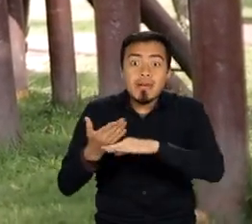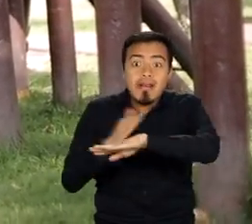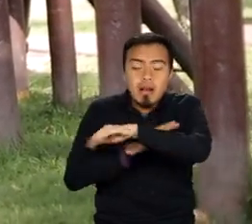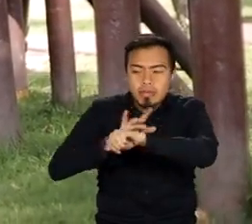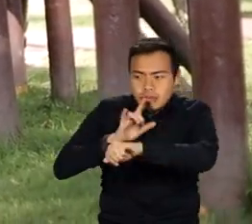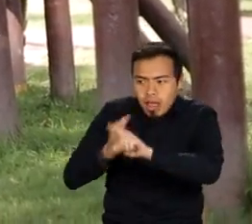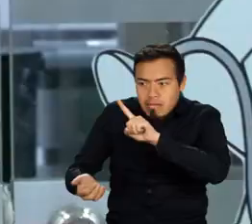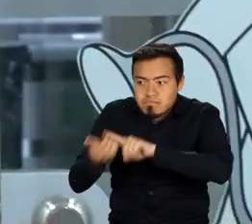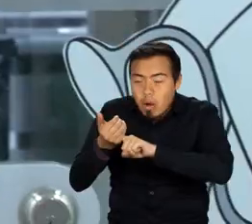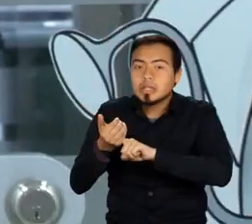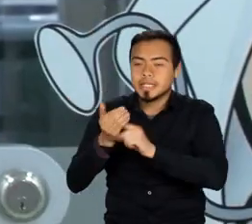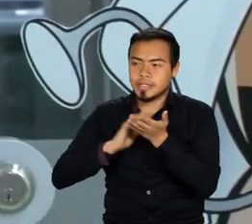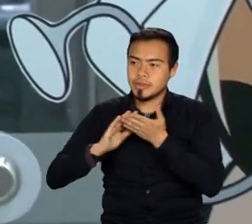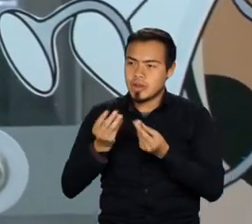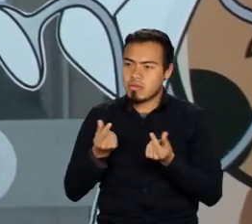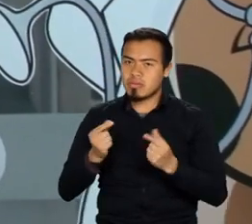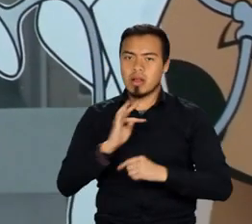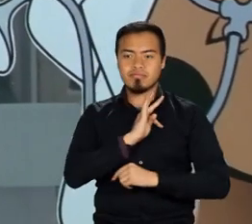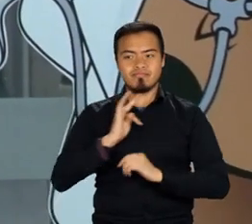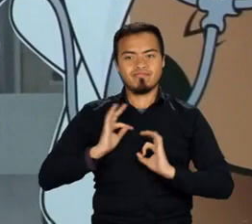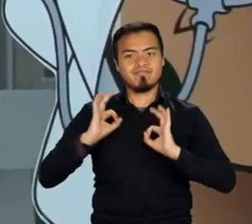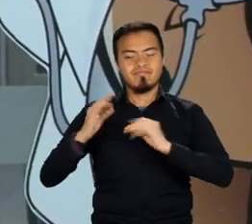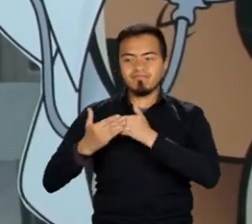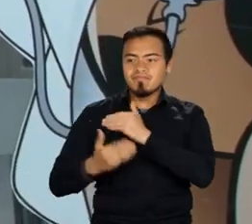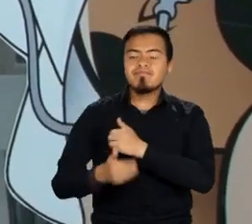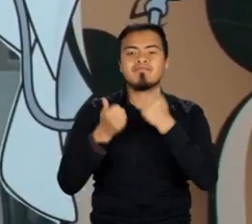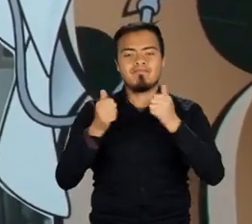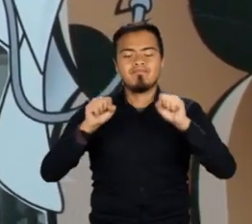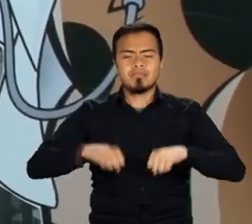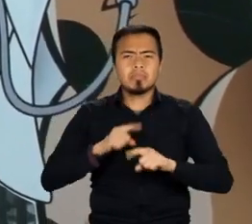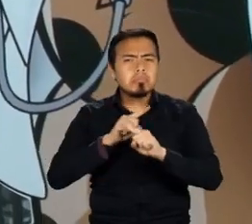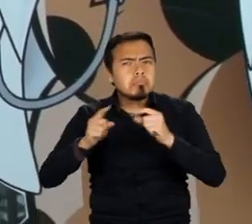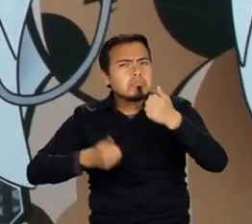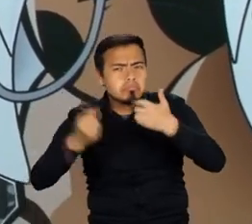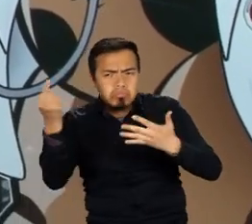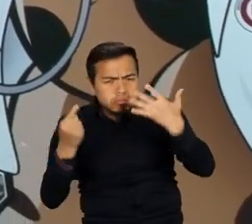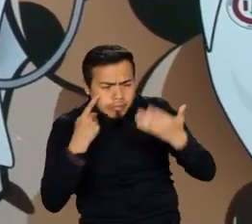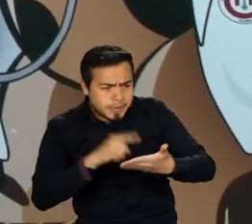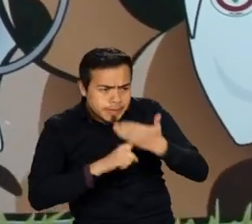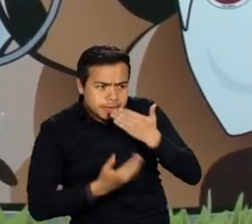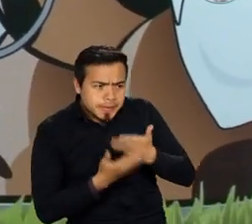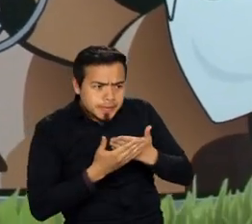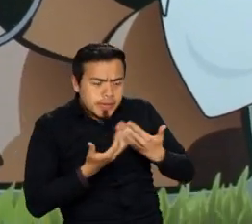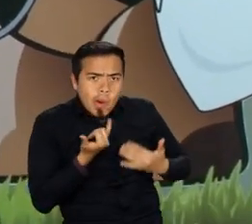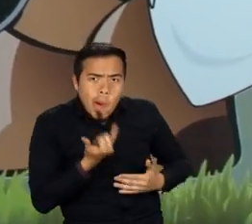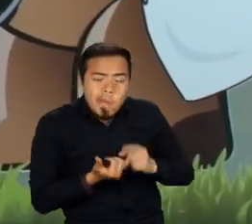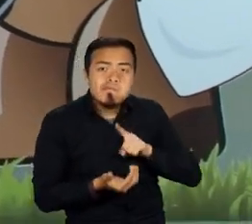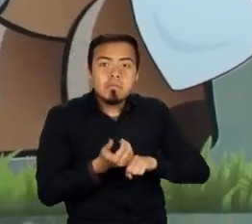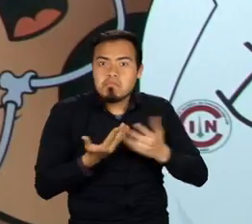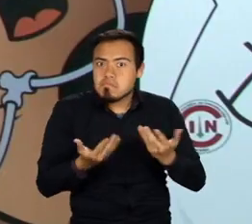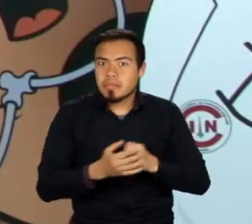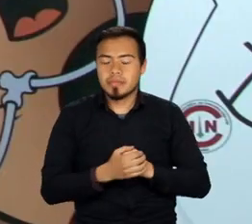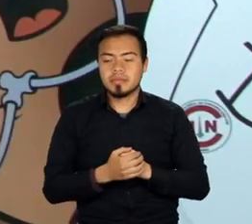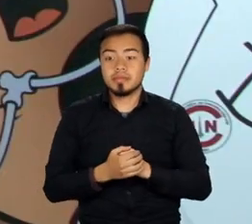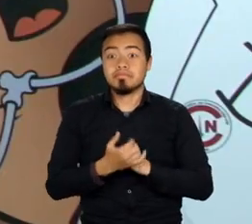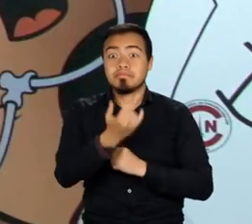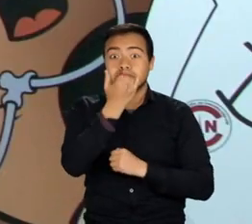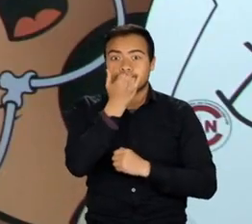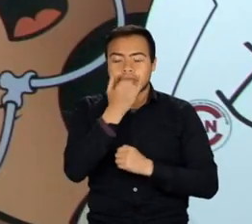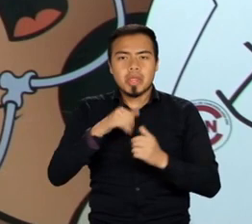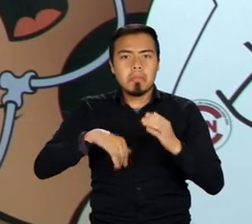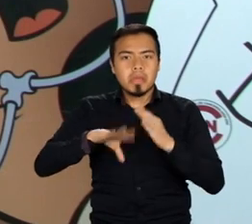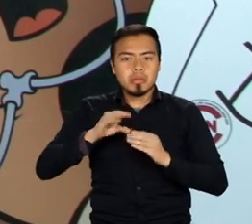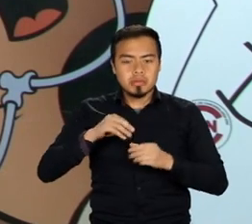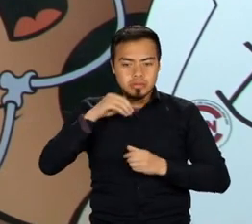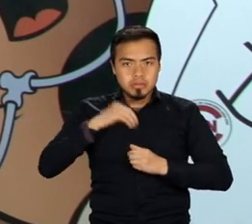a tiempo y se realiza un tratamiento adecuado. Pero, ¿cuáles serían posibles señales de alarma? Pues en general, contamos con